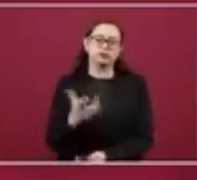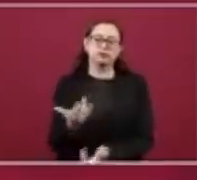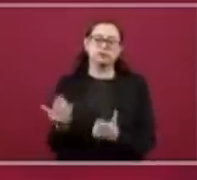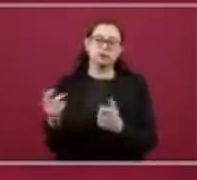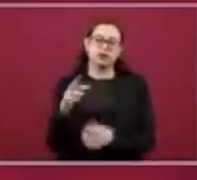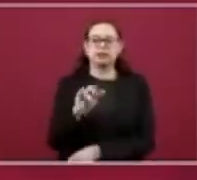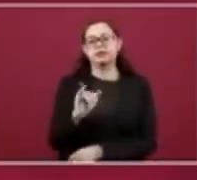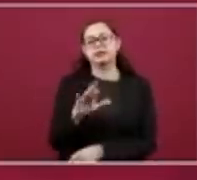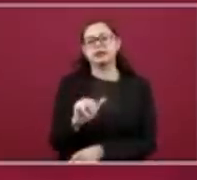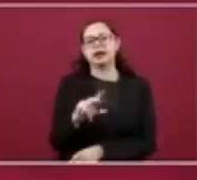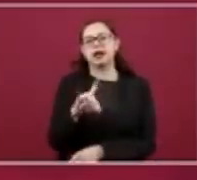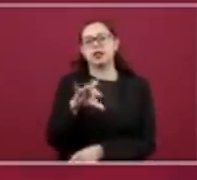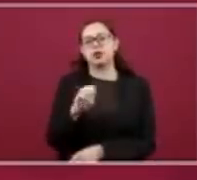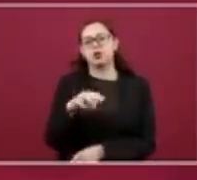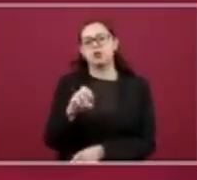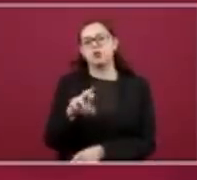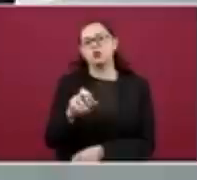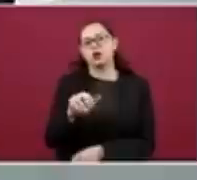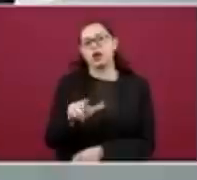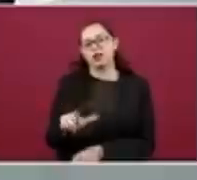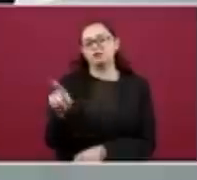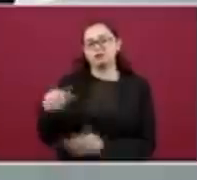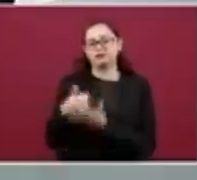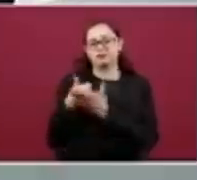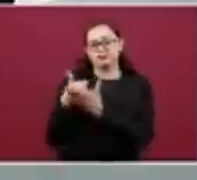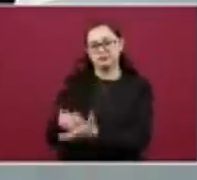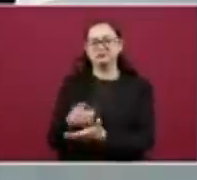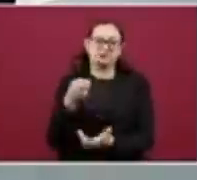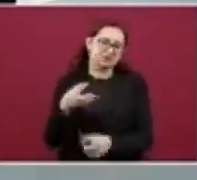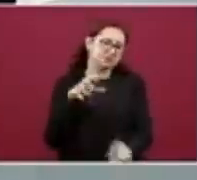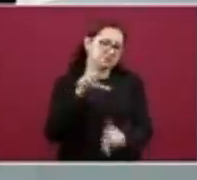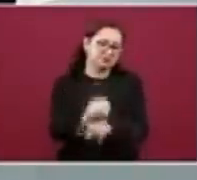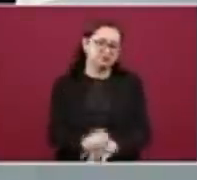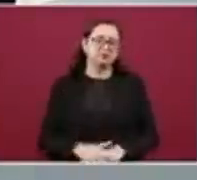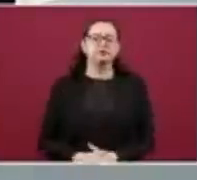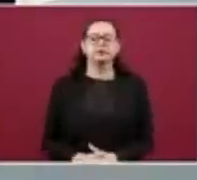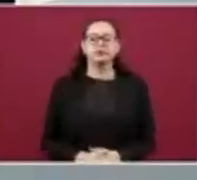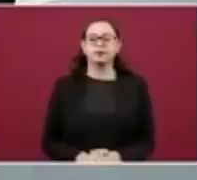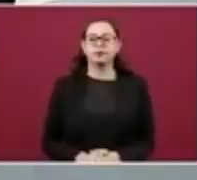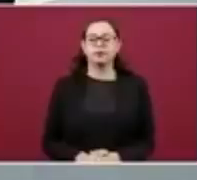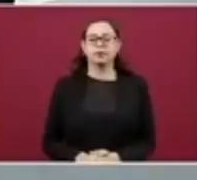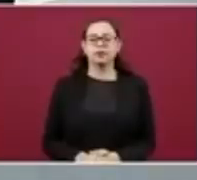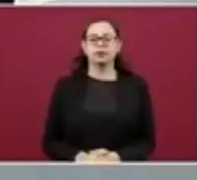Ricardo Monreal. Y eso fue lo que sucedió.